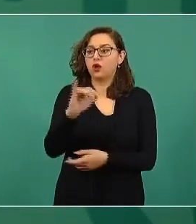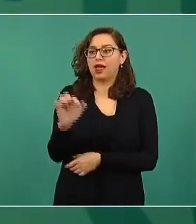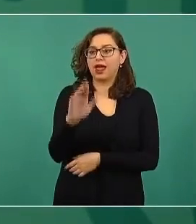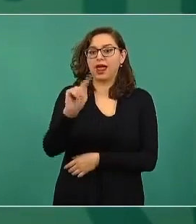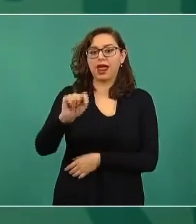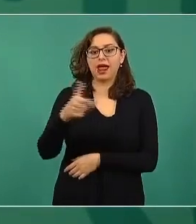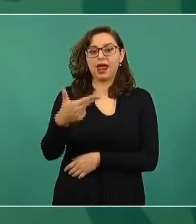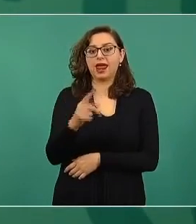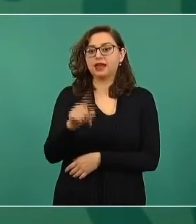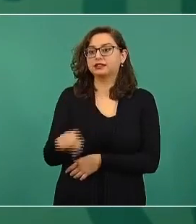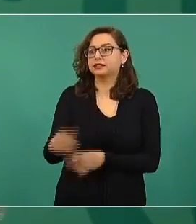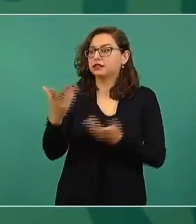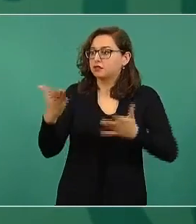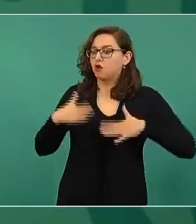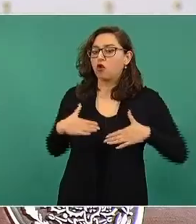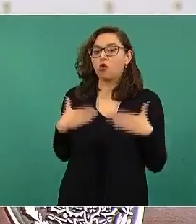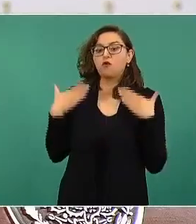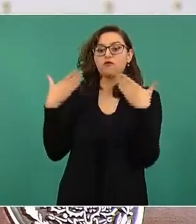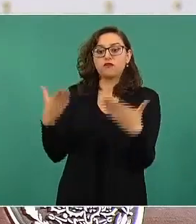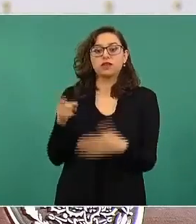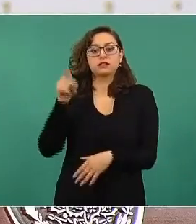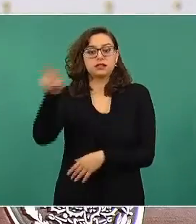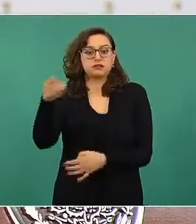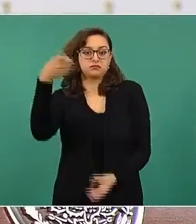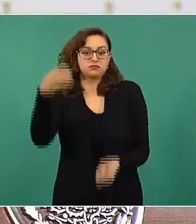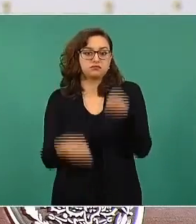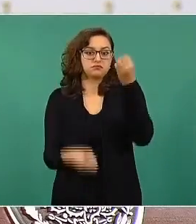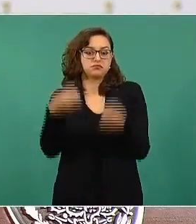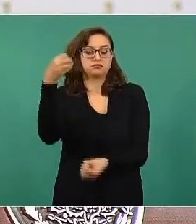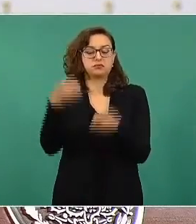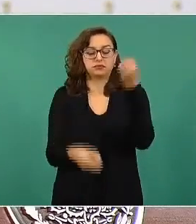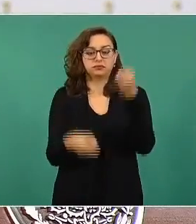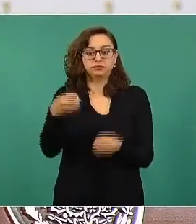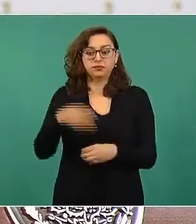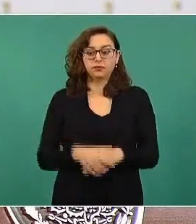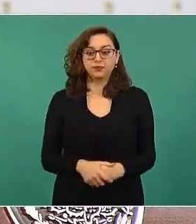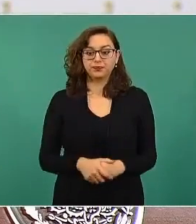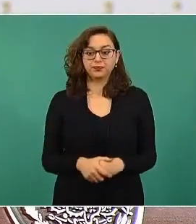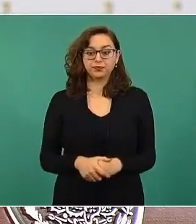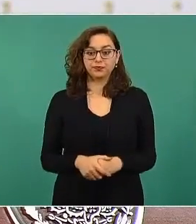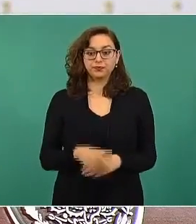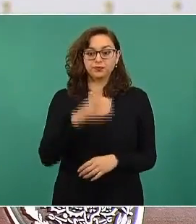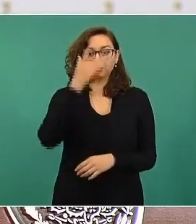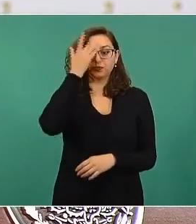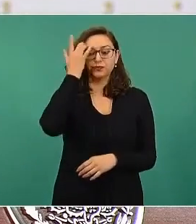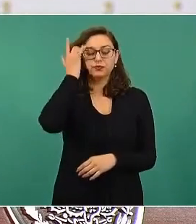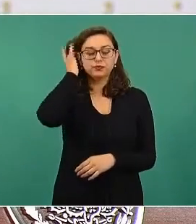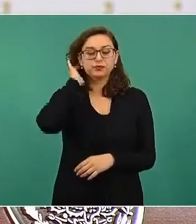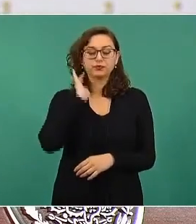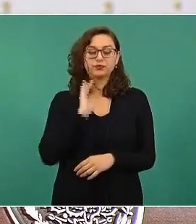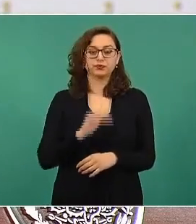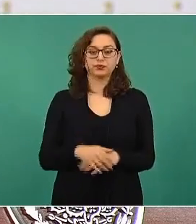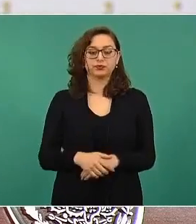que es el fiscal, y que si